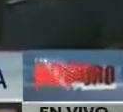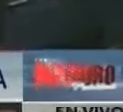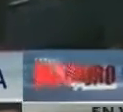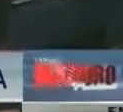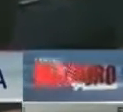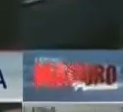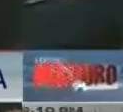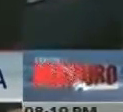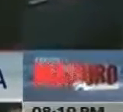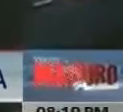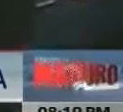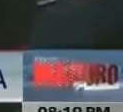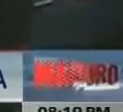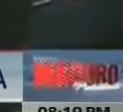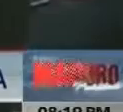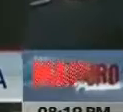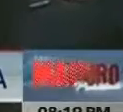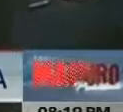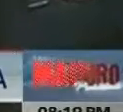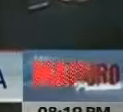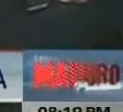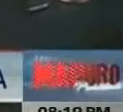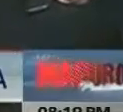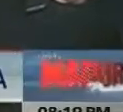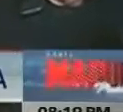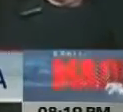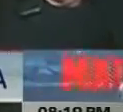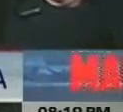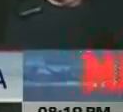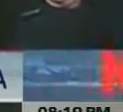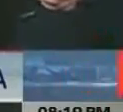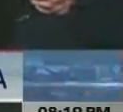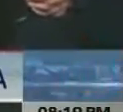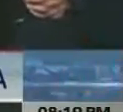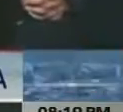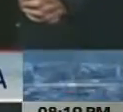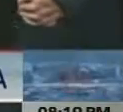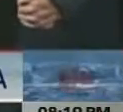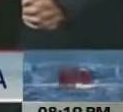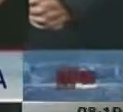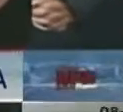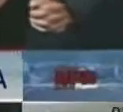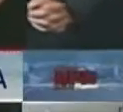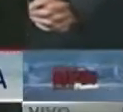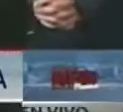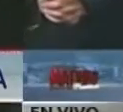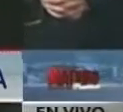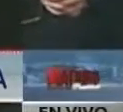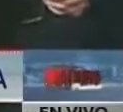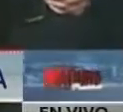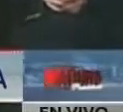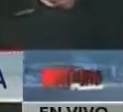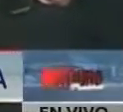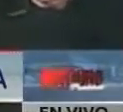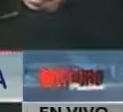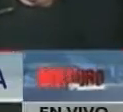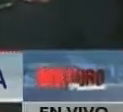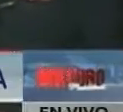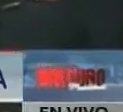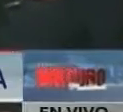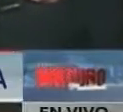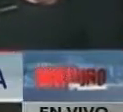Contribuye a que cesen los partidos y se consolide la unión.